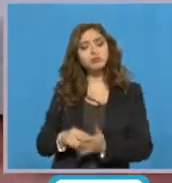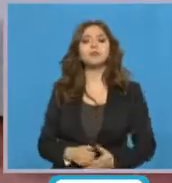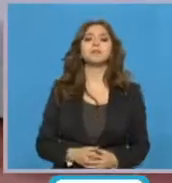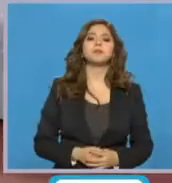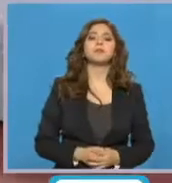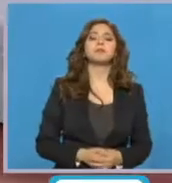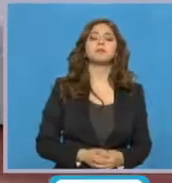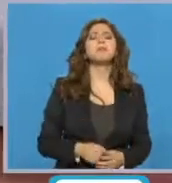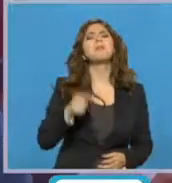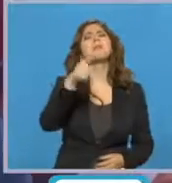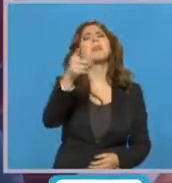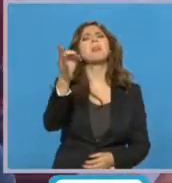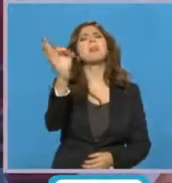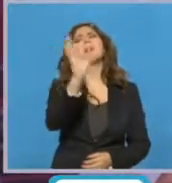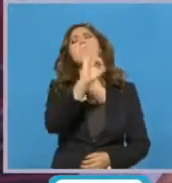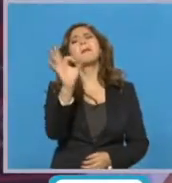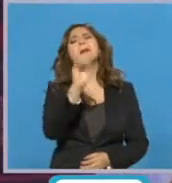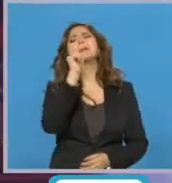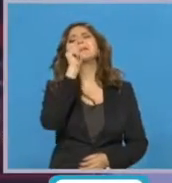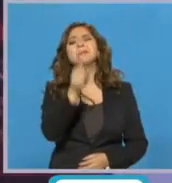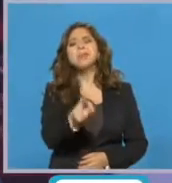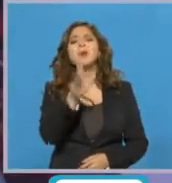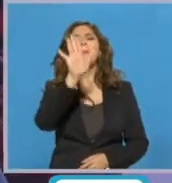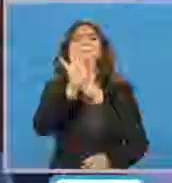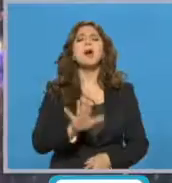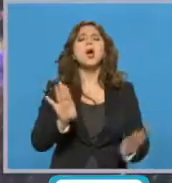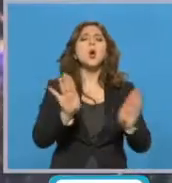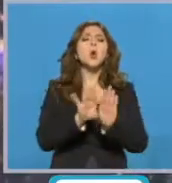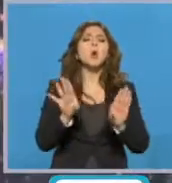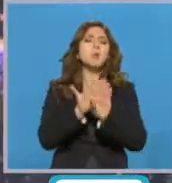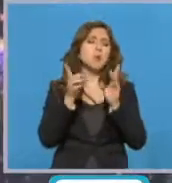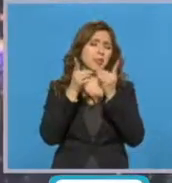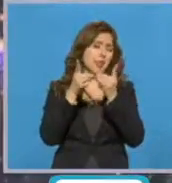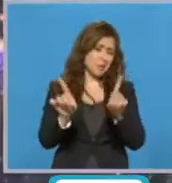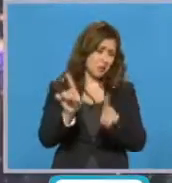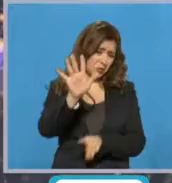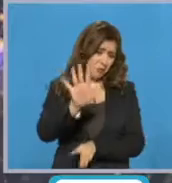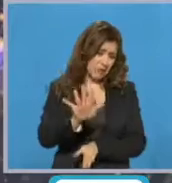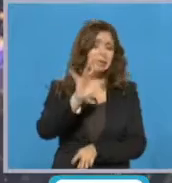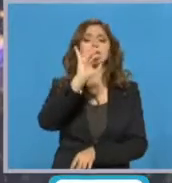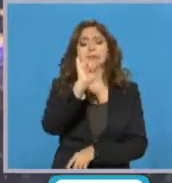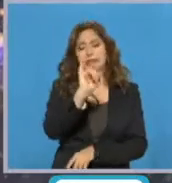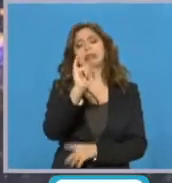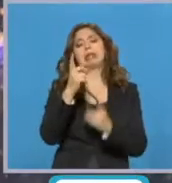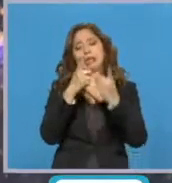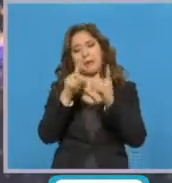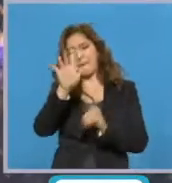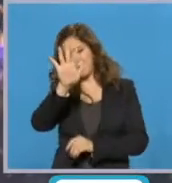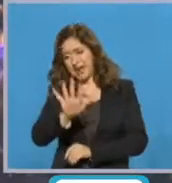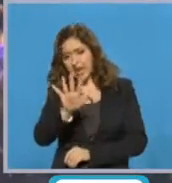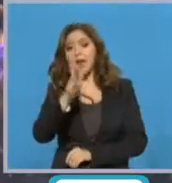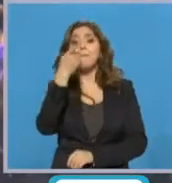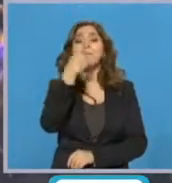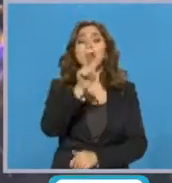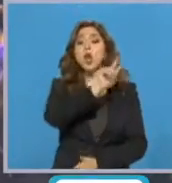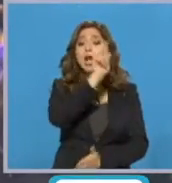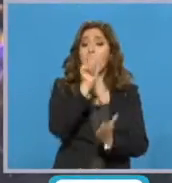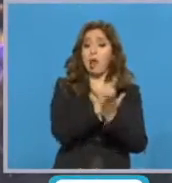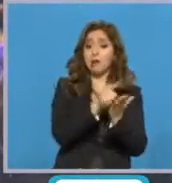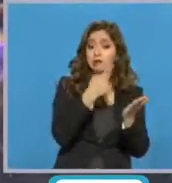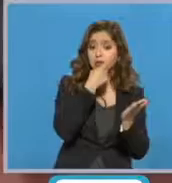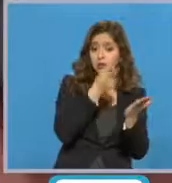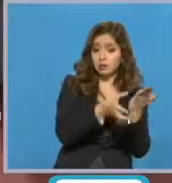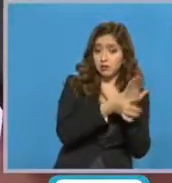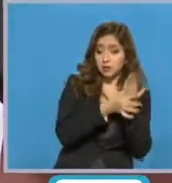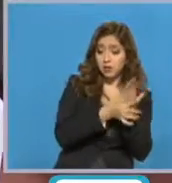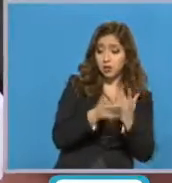o lo que vendría siendo un divorcio, ¿no? Es el aproximado a un divorcio. De hecho, la ley dice que en lo que las partes